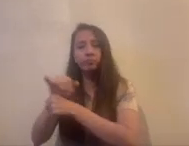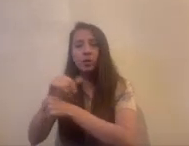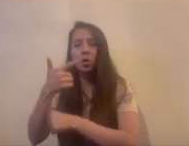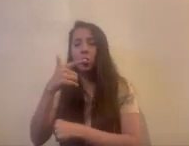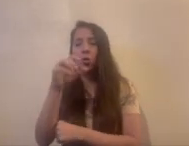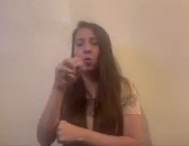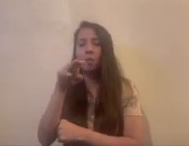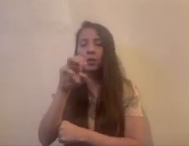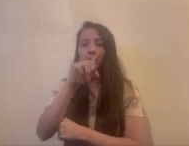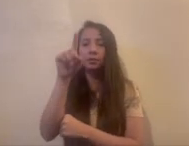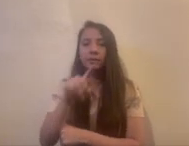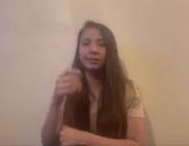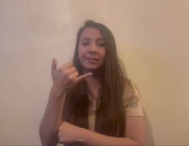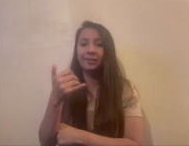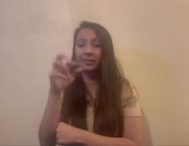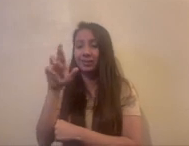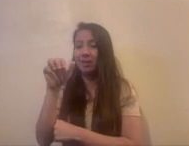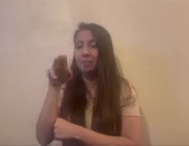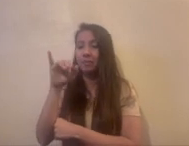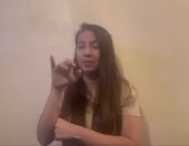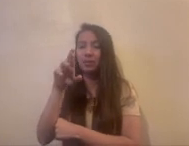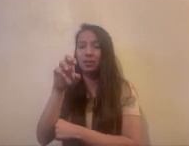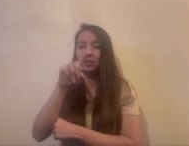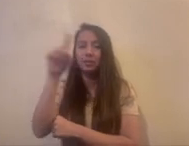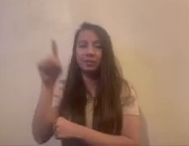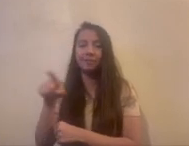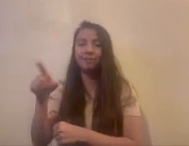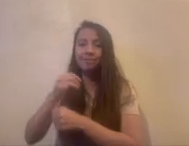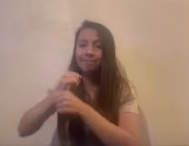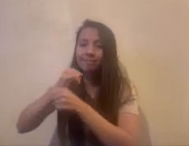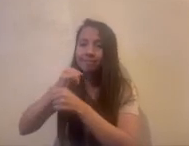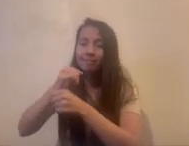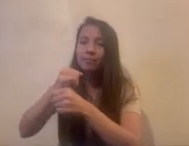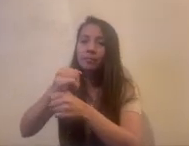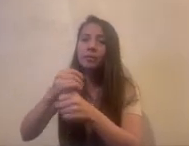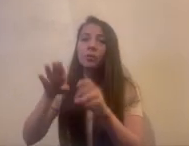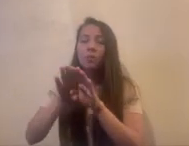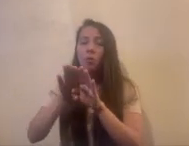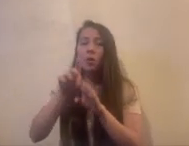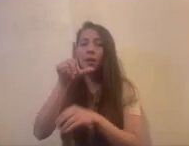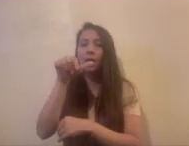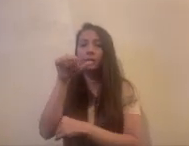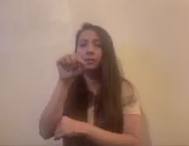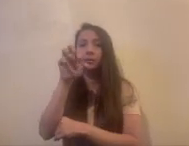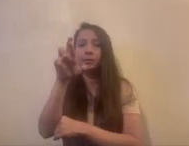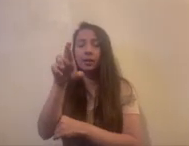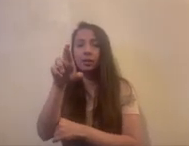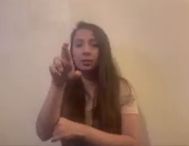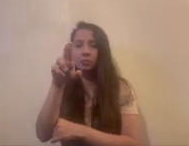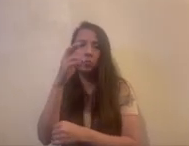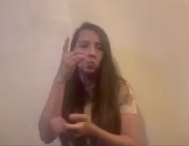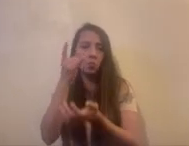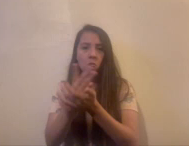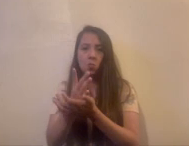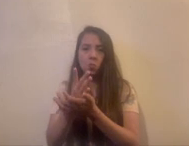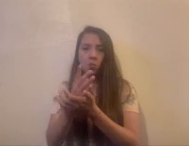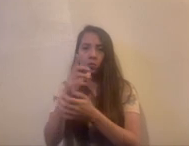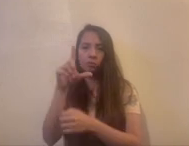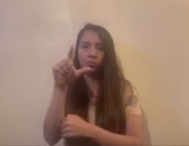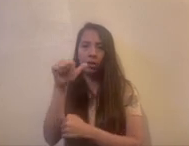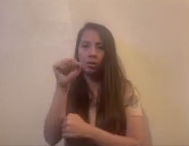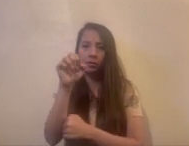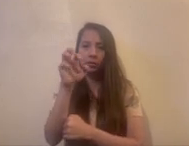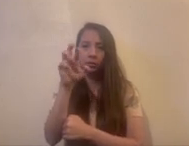investigadores, Gómez y Ramírez, que ellos habían hecho un experimento aplicando láser, en el cual solamente láser,